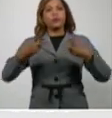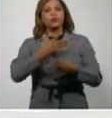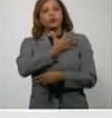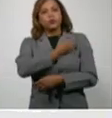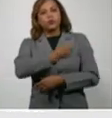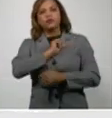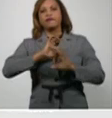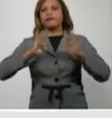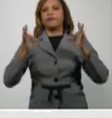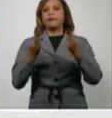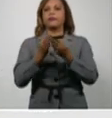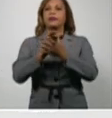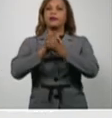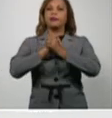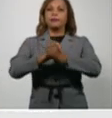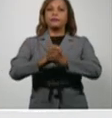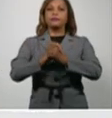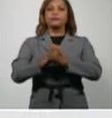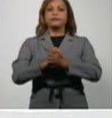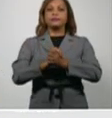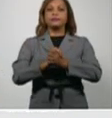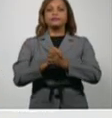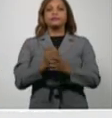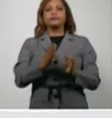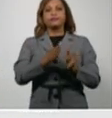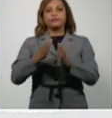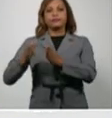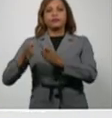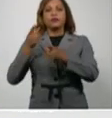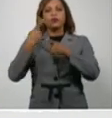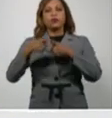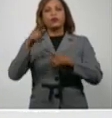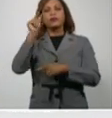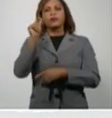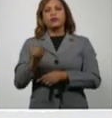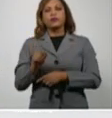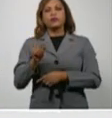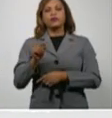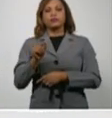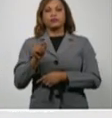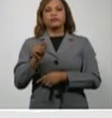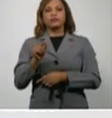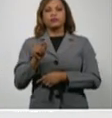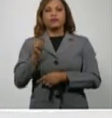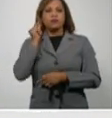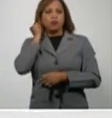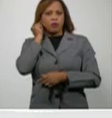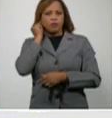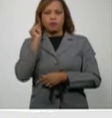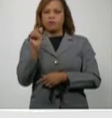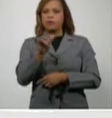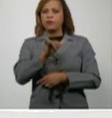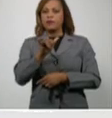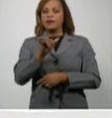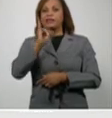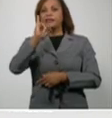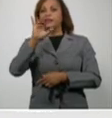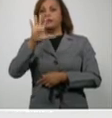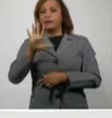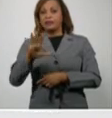amistades. El otro es una paciente también de 65 años de edad,